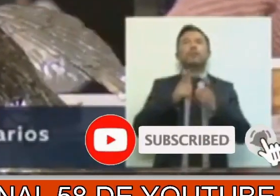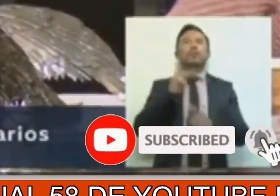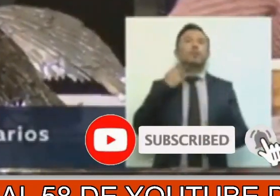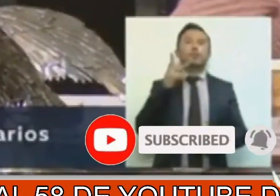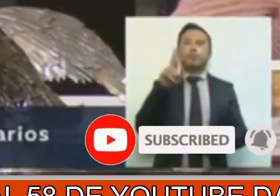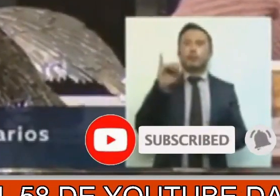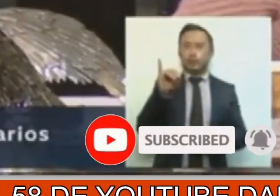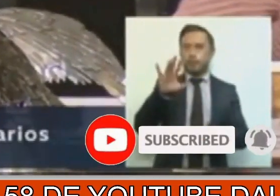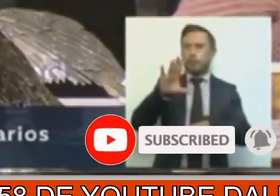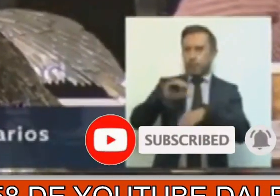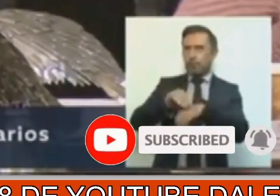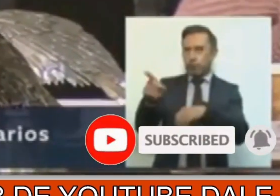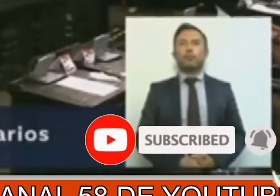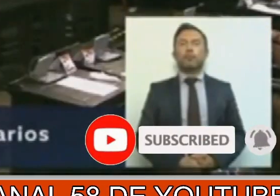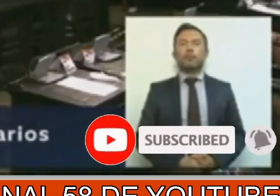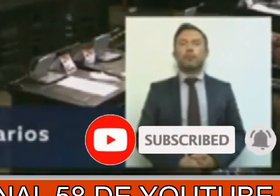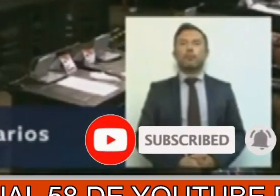PRI, para hablar en contra.